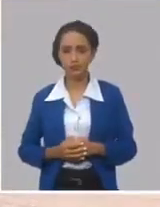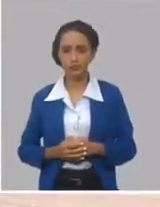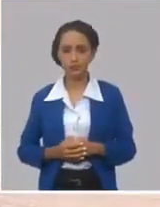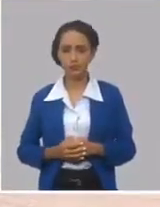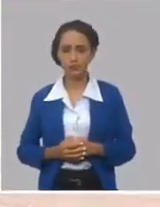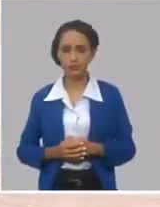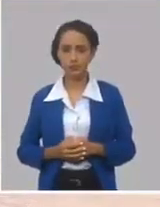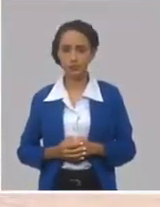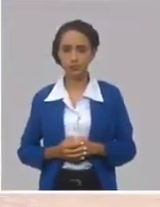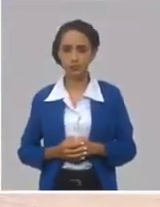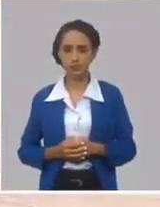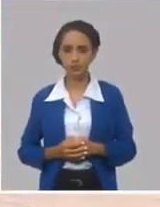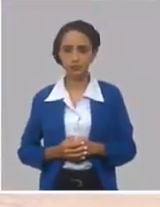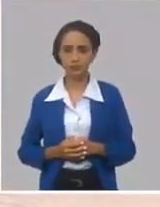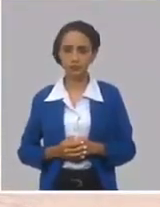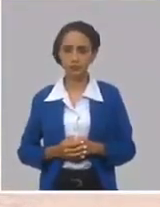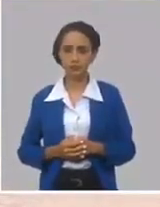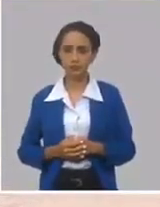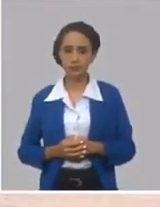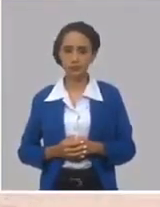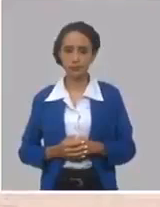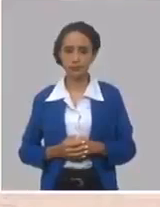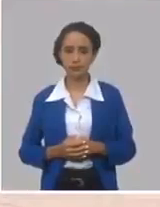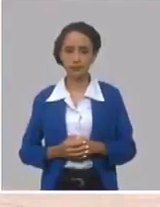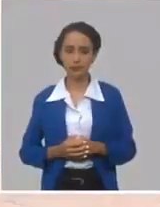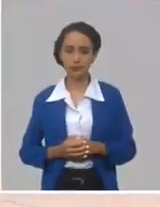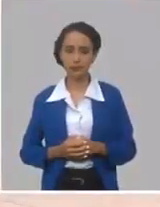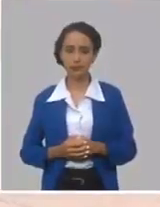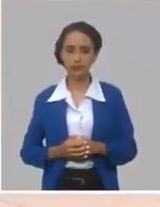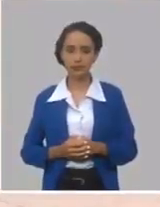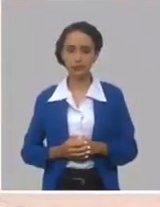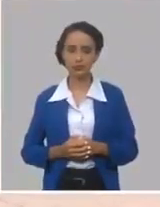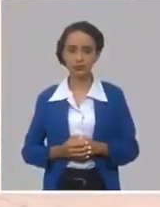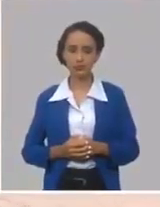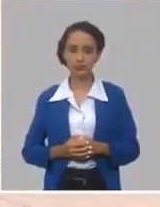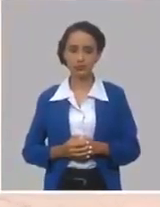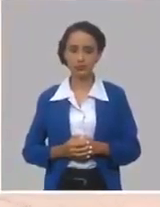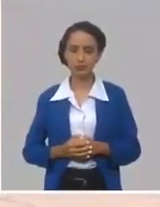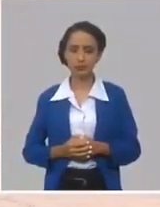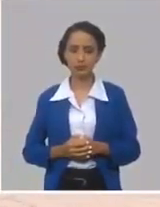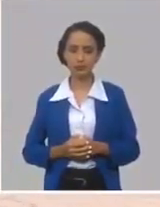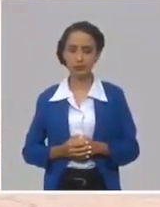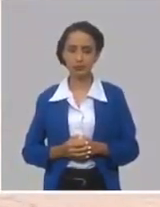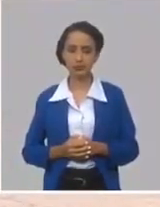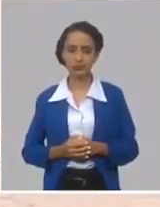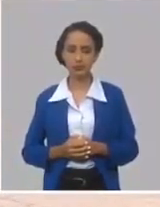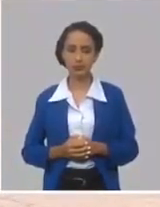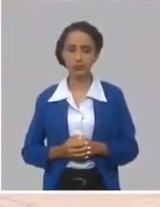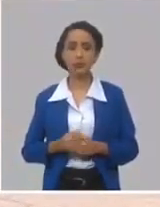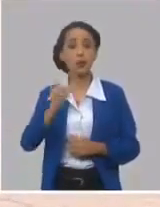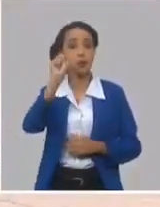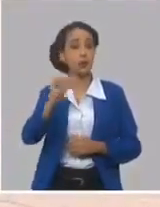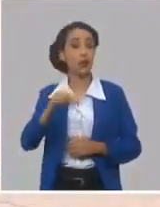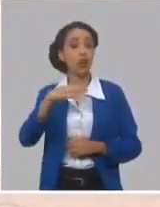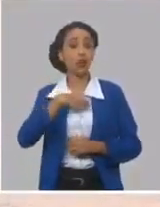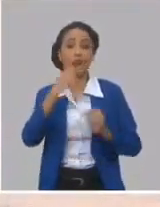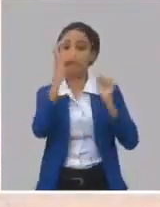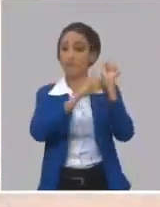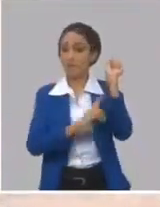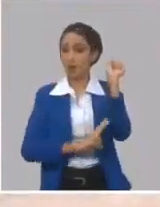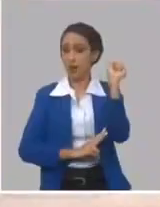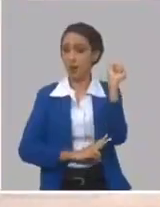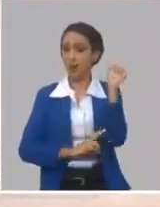en el sentido general de la palabra. Porque una persona que no completa con los valores